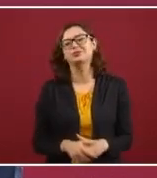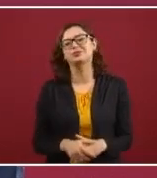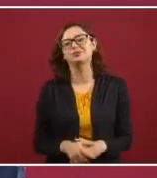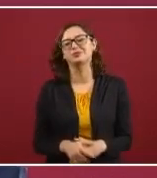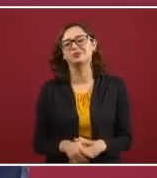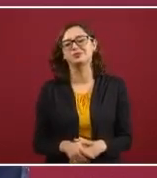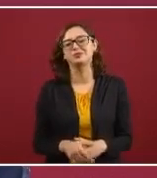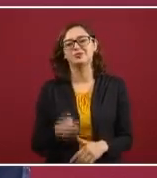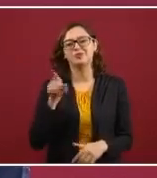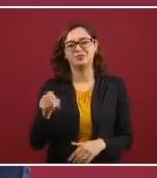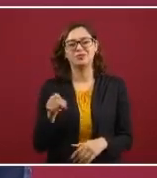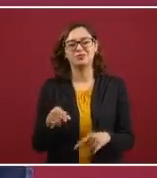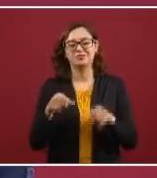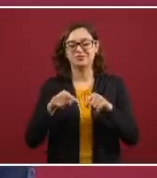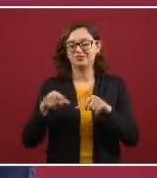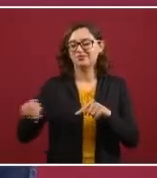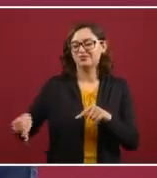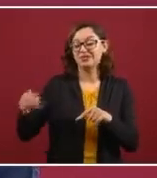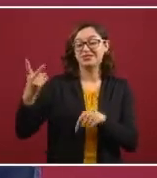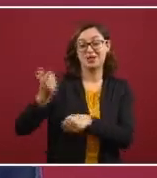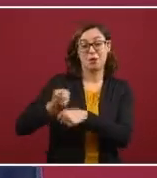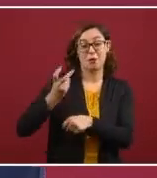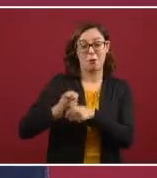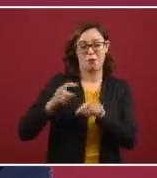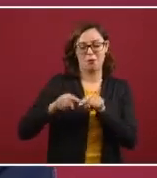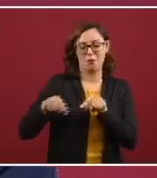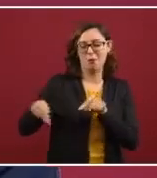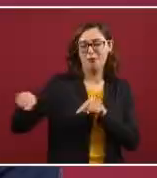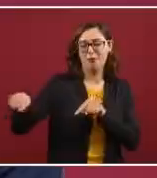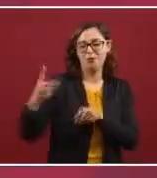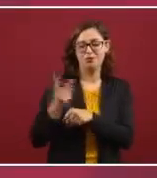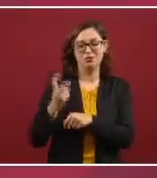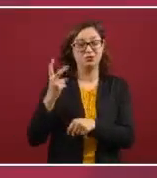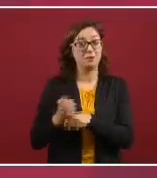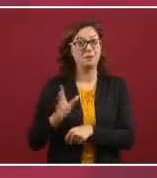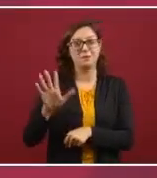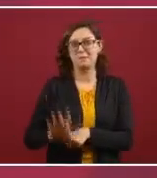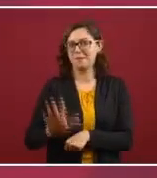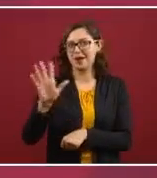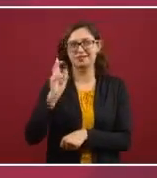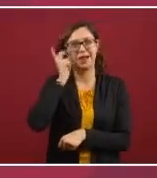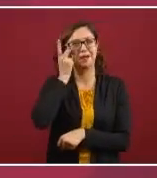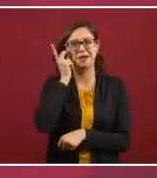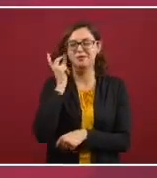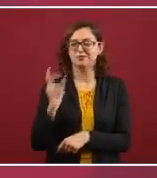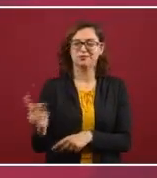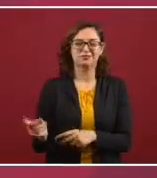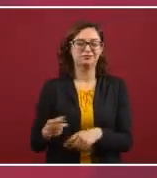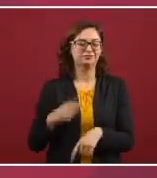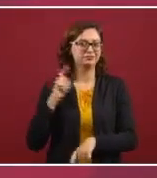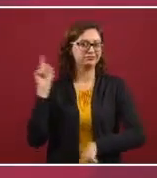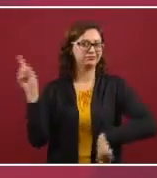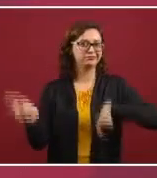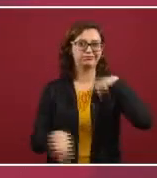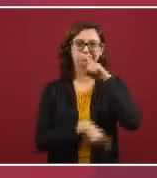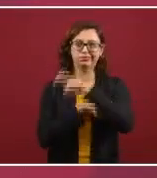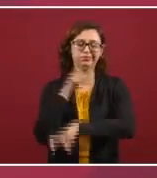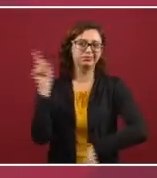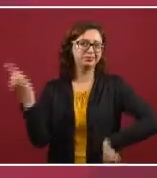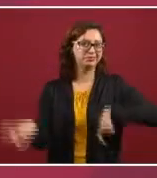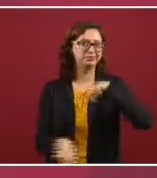Altuve, el segunda base, que es un caballo, como se dice en el